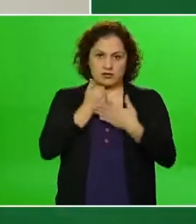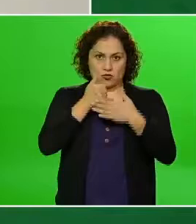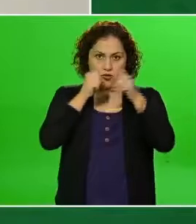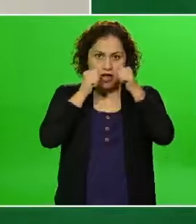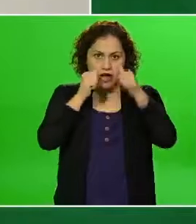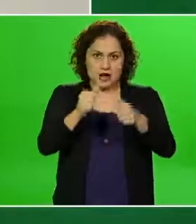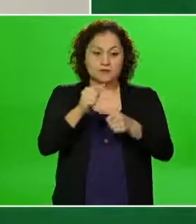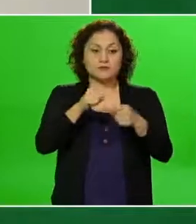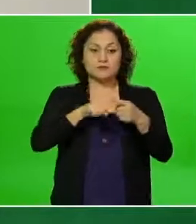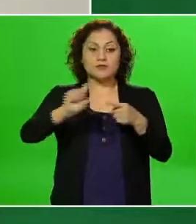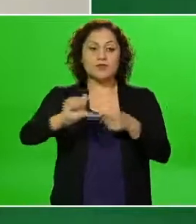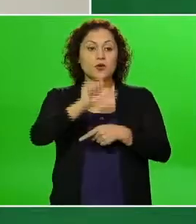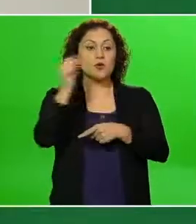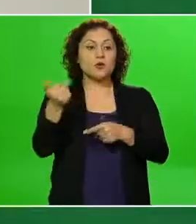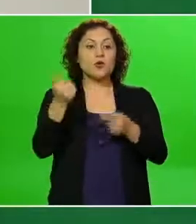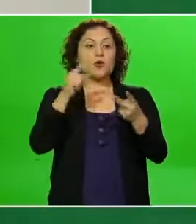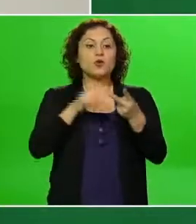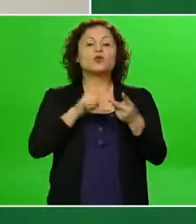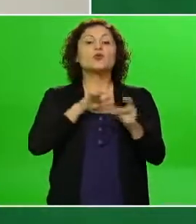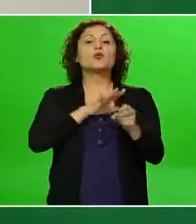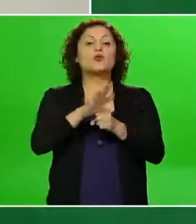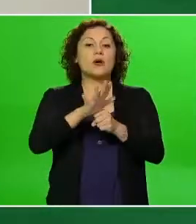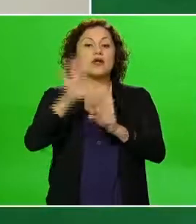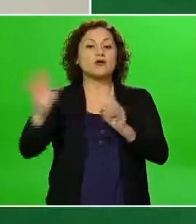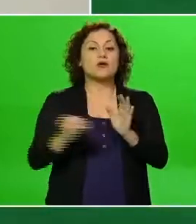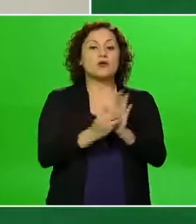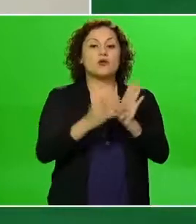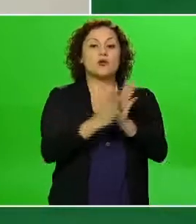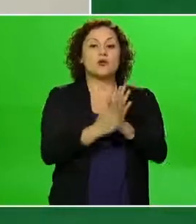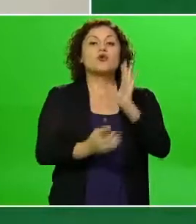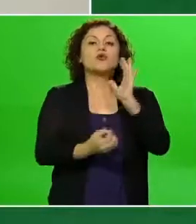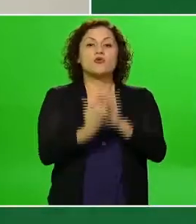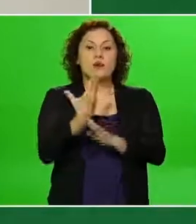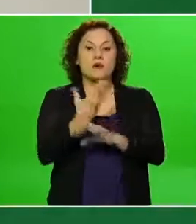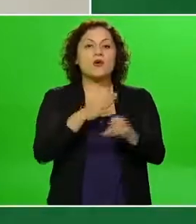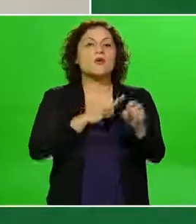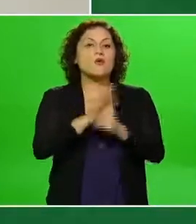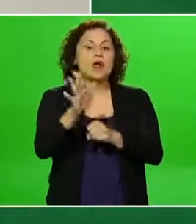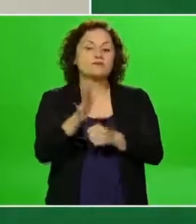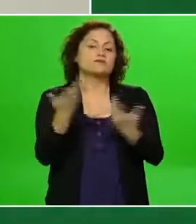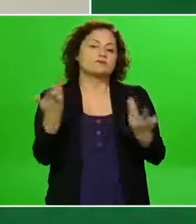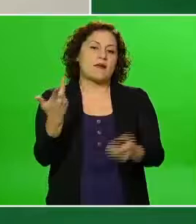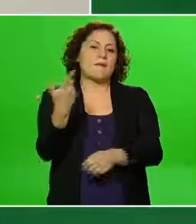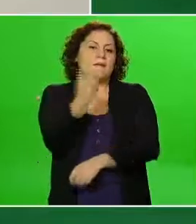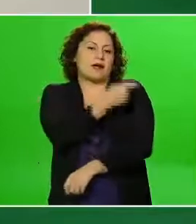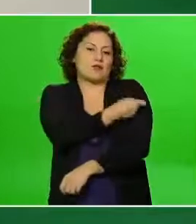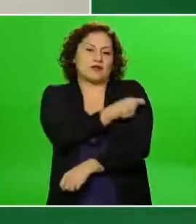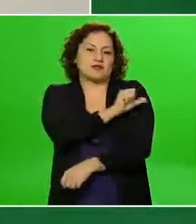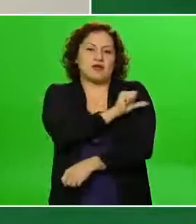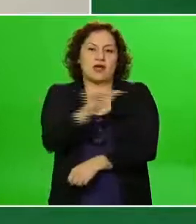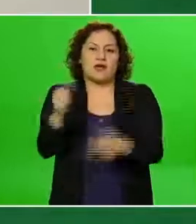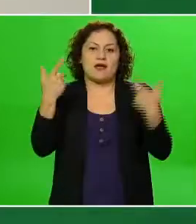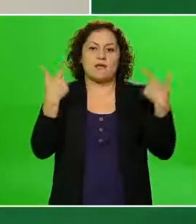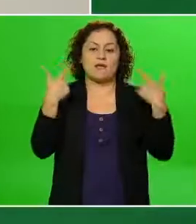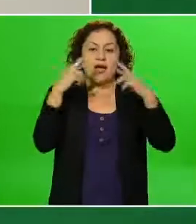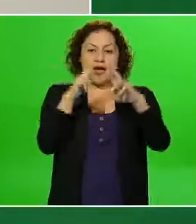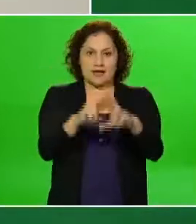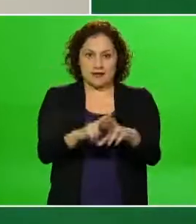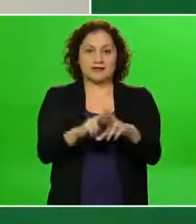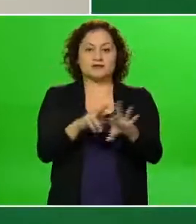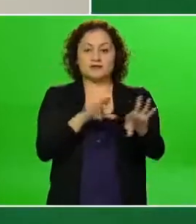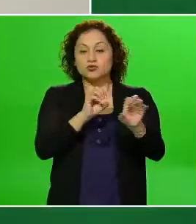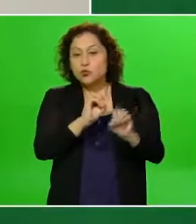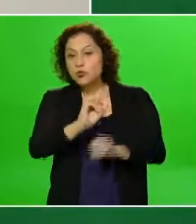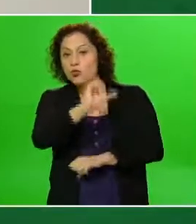seguridad que se sumó apenas este año fue precisamente la vacunación a los trabajadores de la educación, a todas aquellas personas que